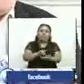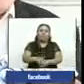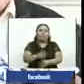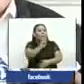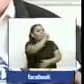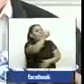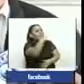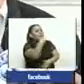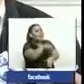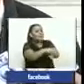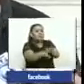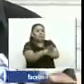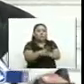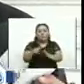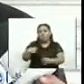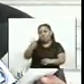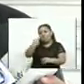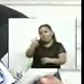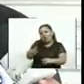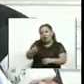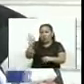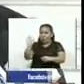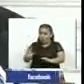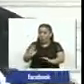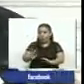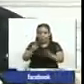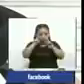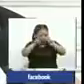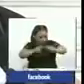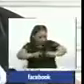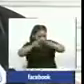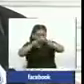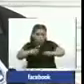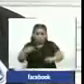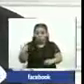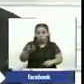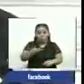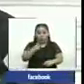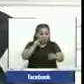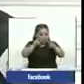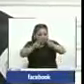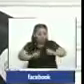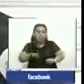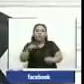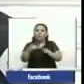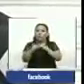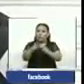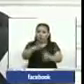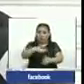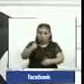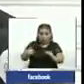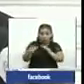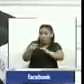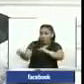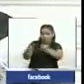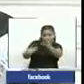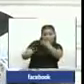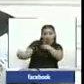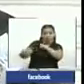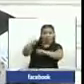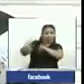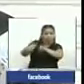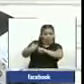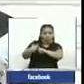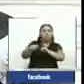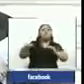diputados? Mira, por de pronto seguimos las investigaciones porque nosotros no somos KGB, pero también nos gusta que así como nos acusan de todos los males,